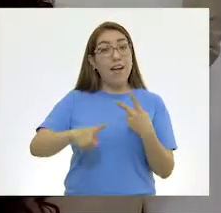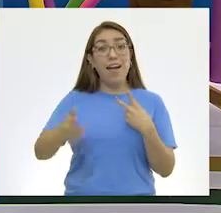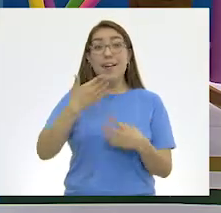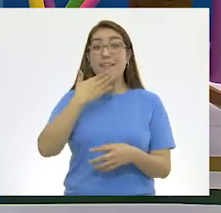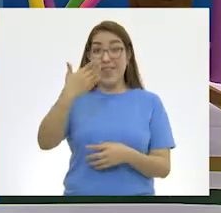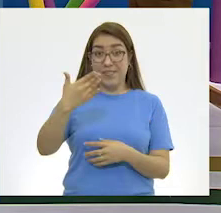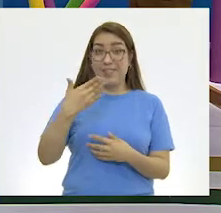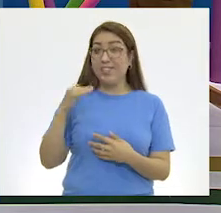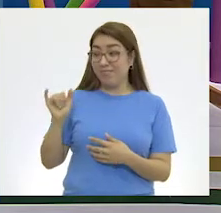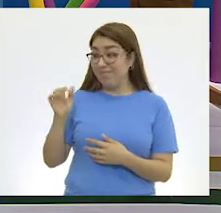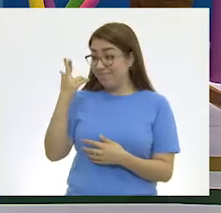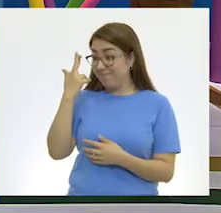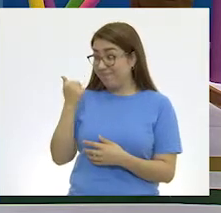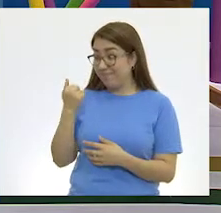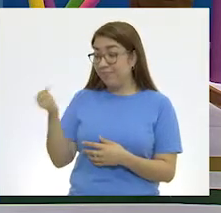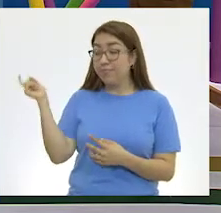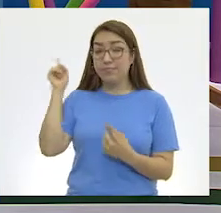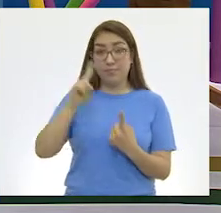Una es